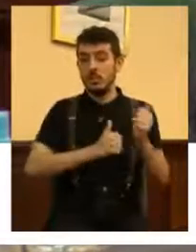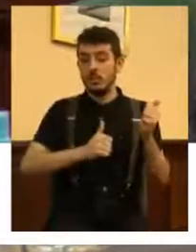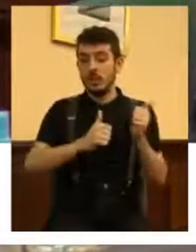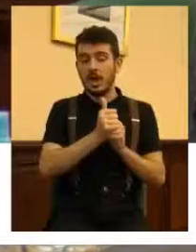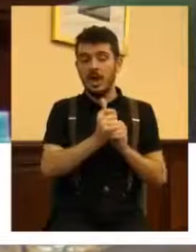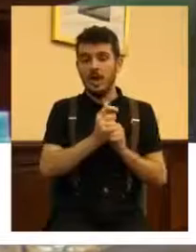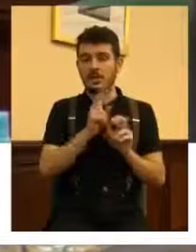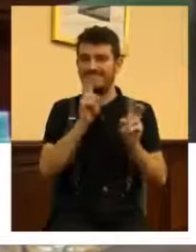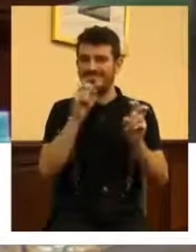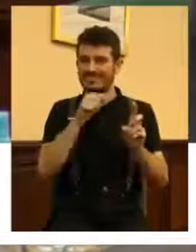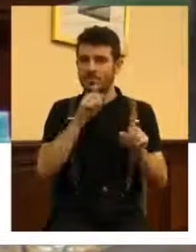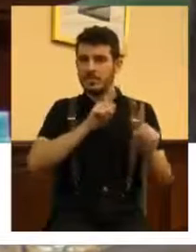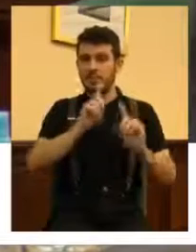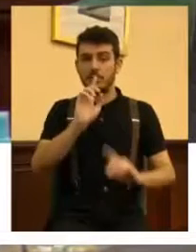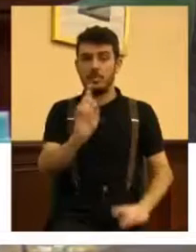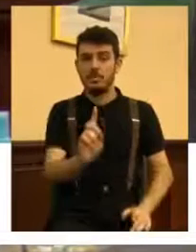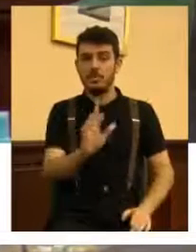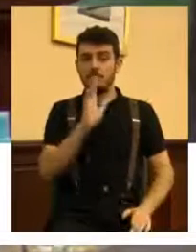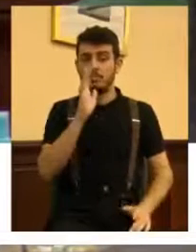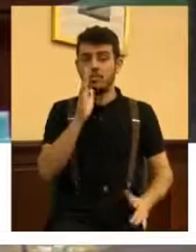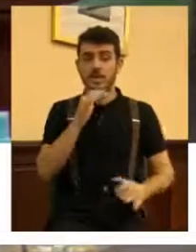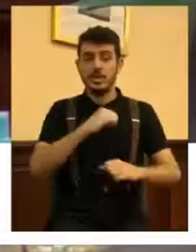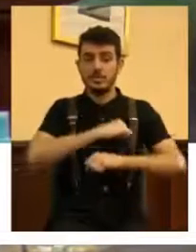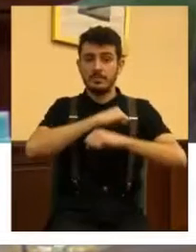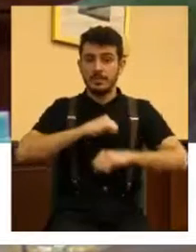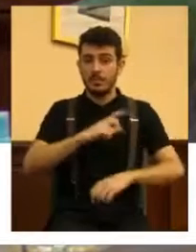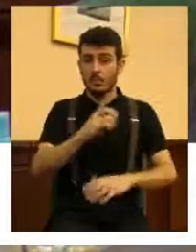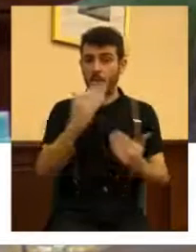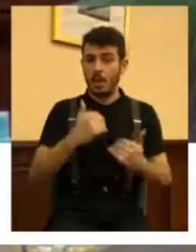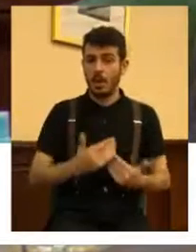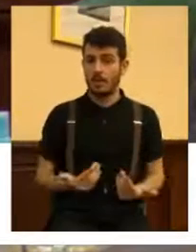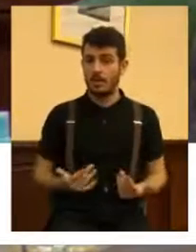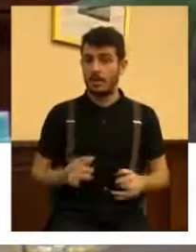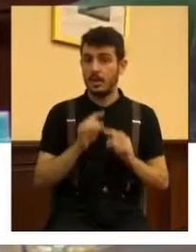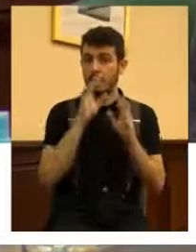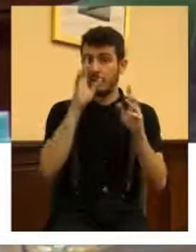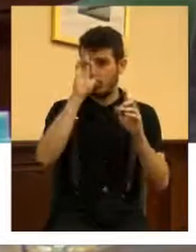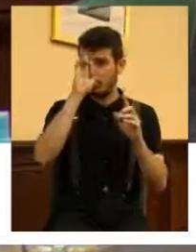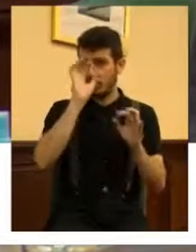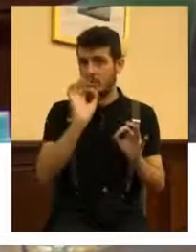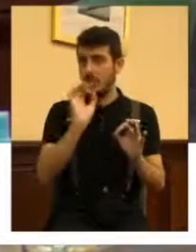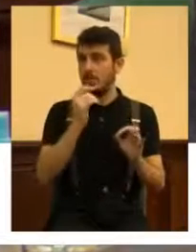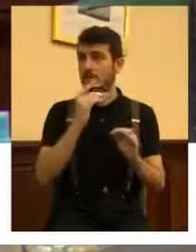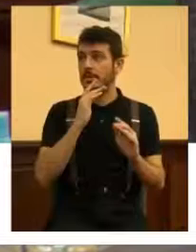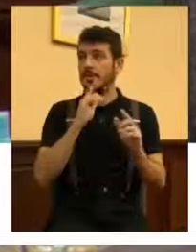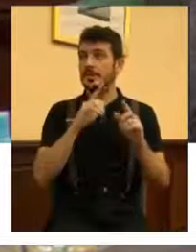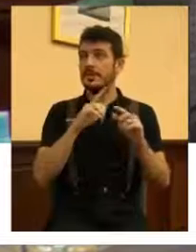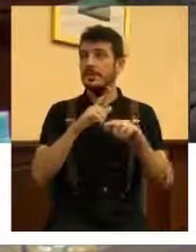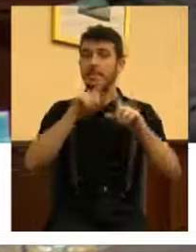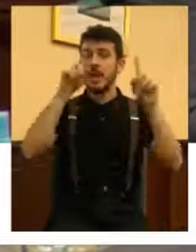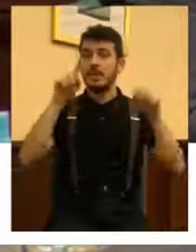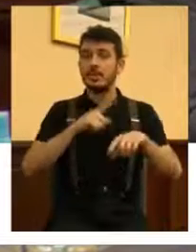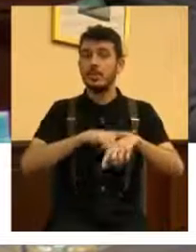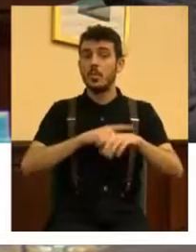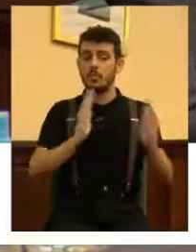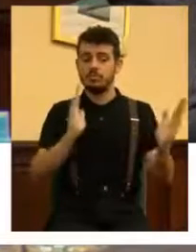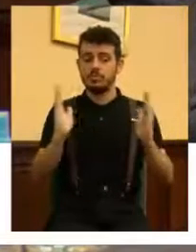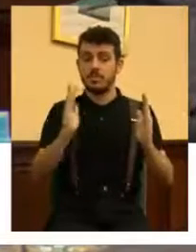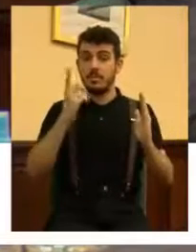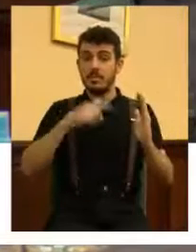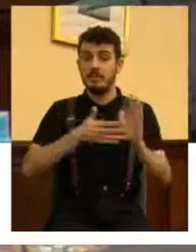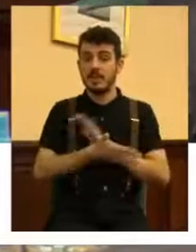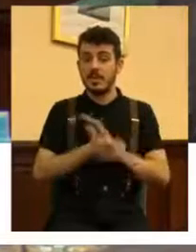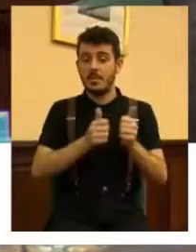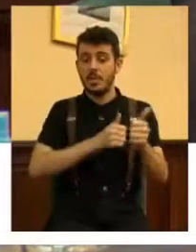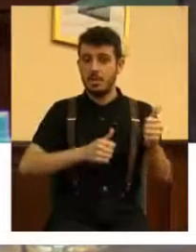no es, porque no lo establece. Evidentemente, cuando tú no estableces un marco temporal, también estás priorizando